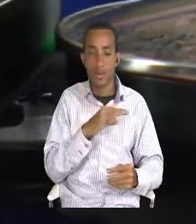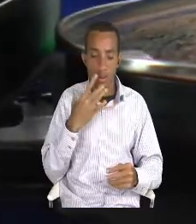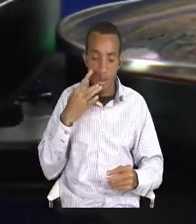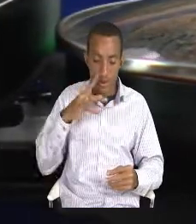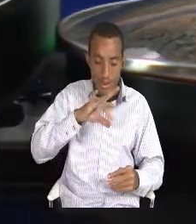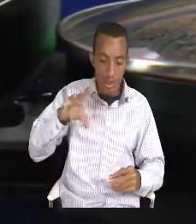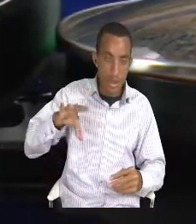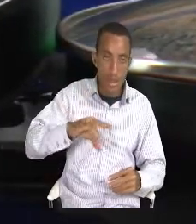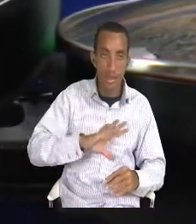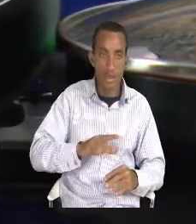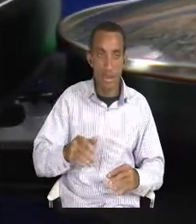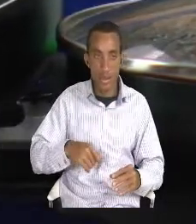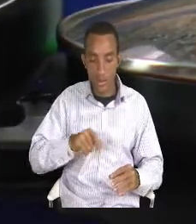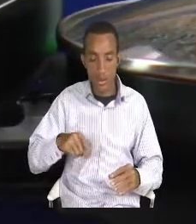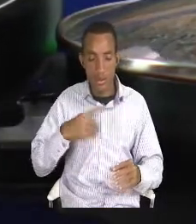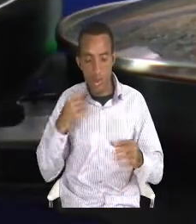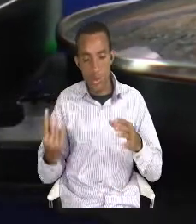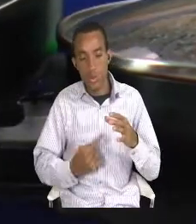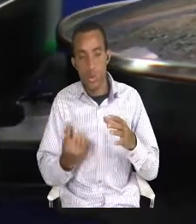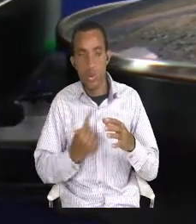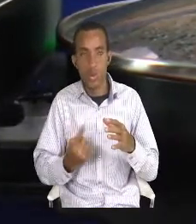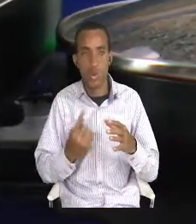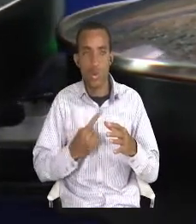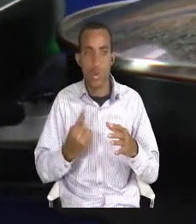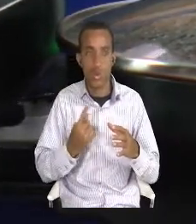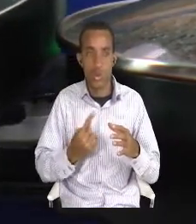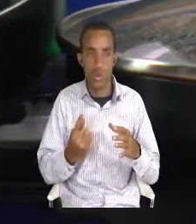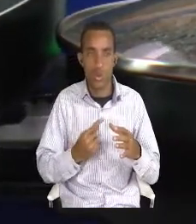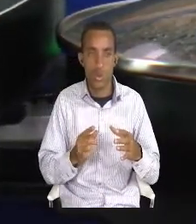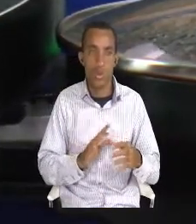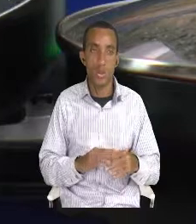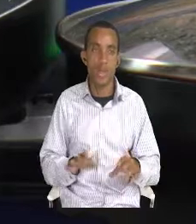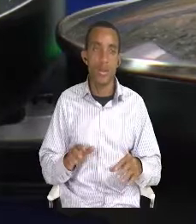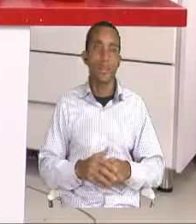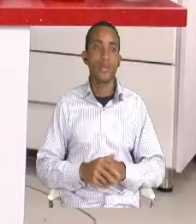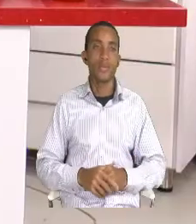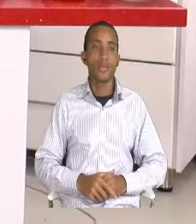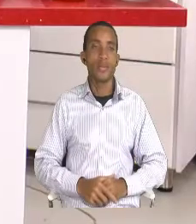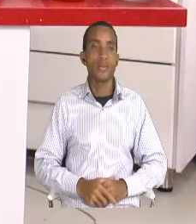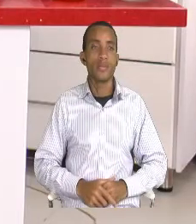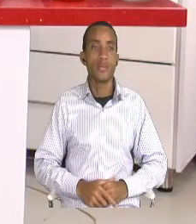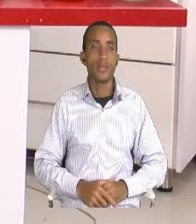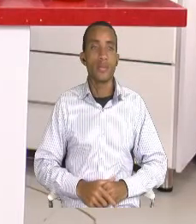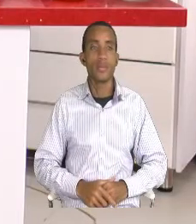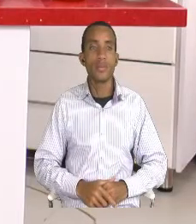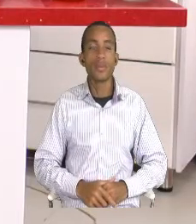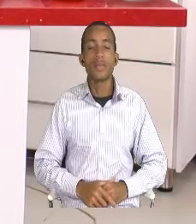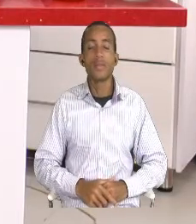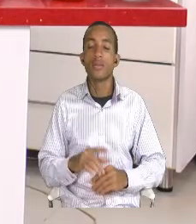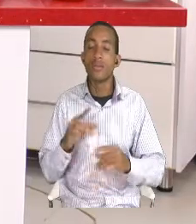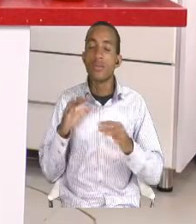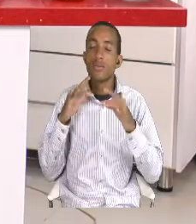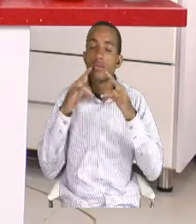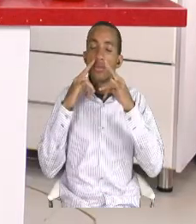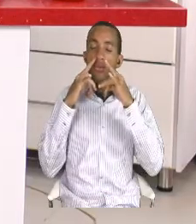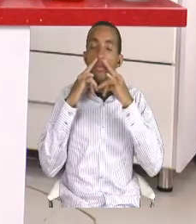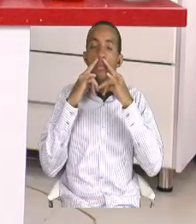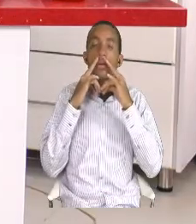se procesa, se licúa y se mezcla con salsa de tomate. A mí lo que me encanta es que huele rico, que huele delicioso.